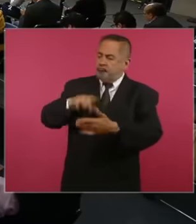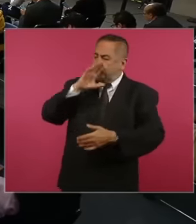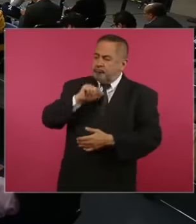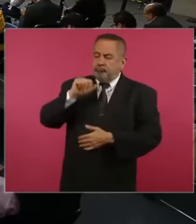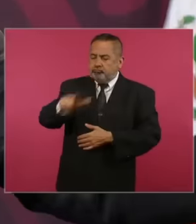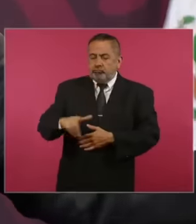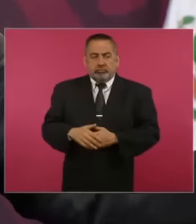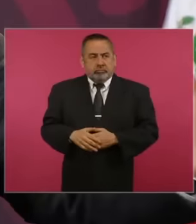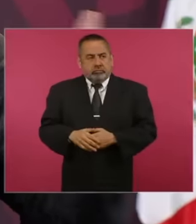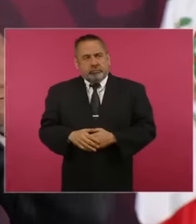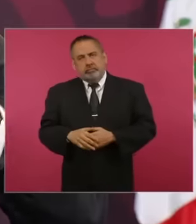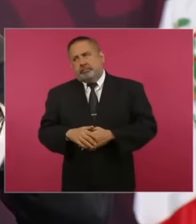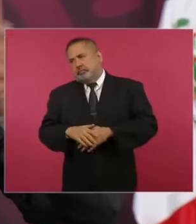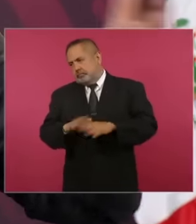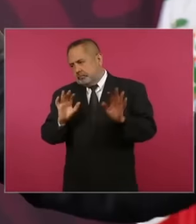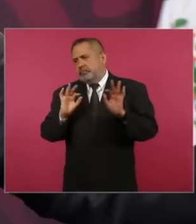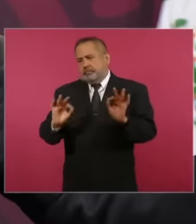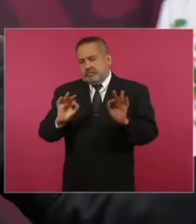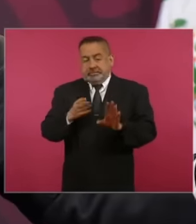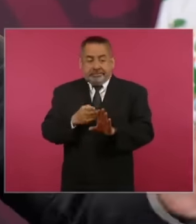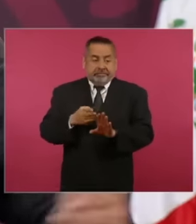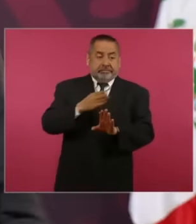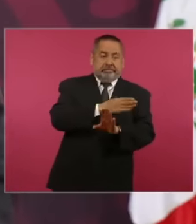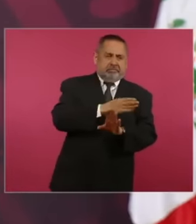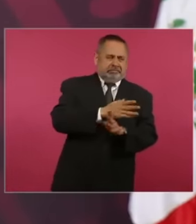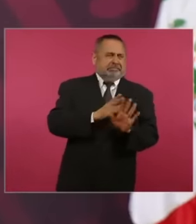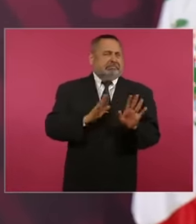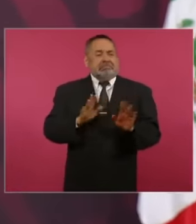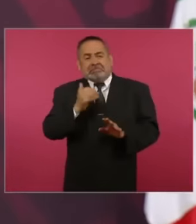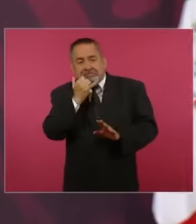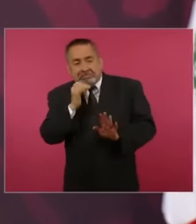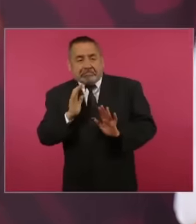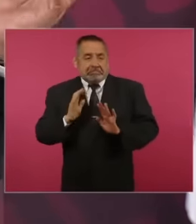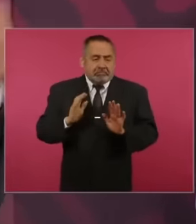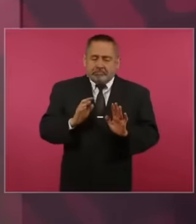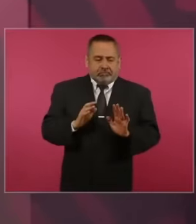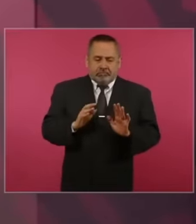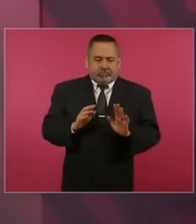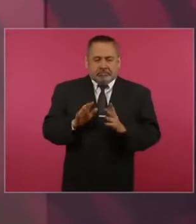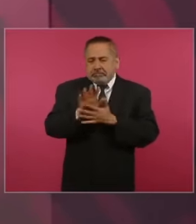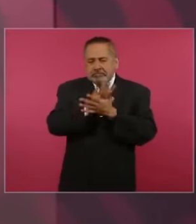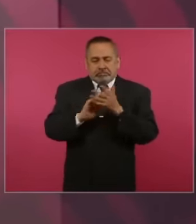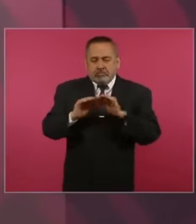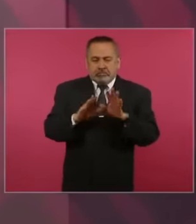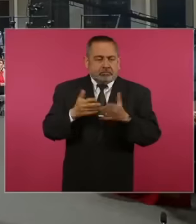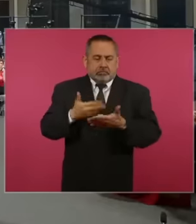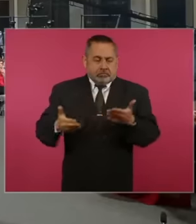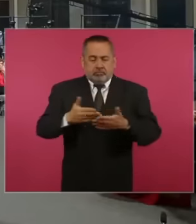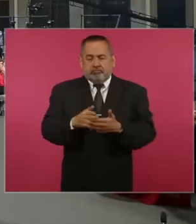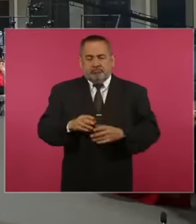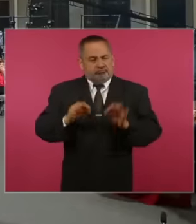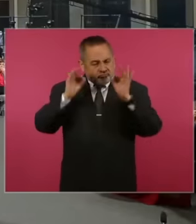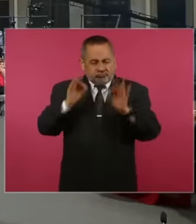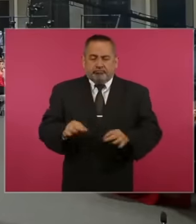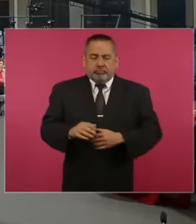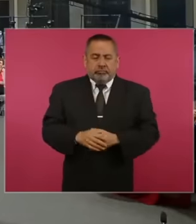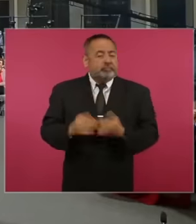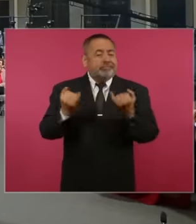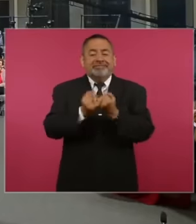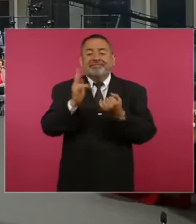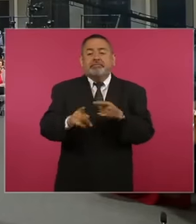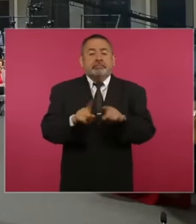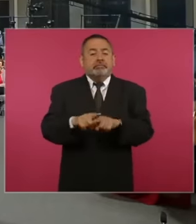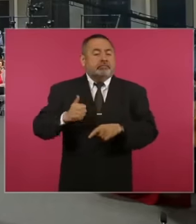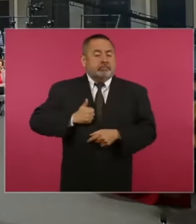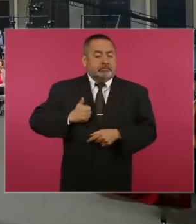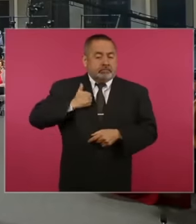muy distinta al primer comunicado, que fue muy ambiguo. Y en el caso de Canadá, lo mismo. Ayer